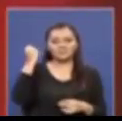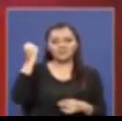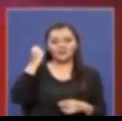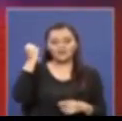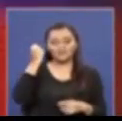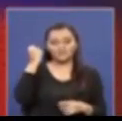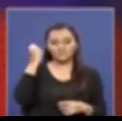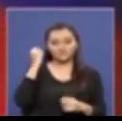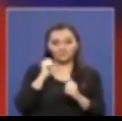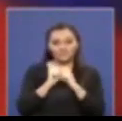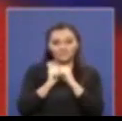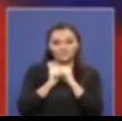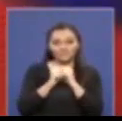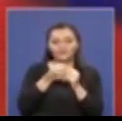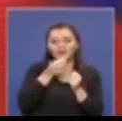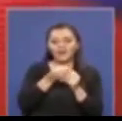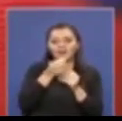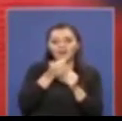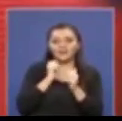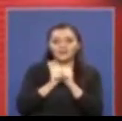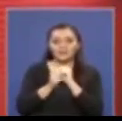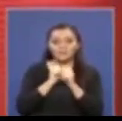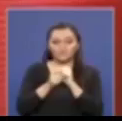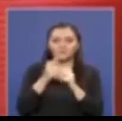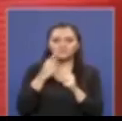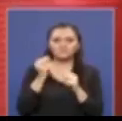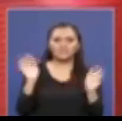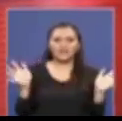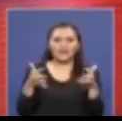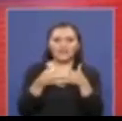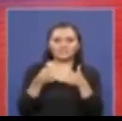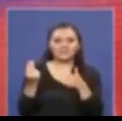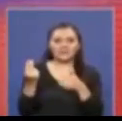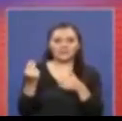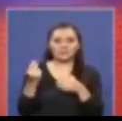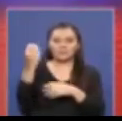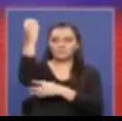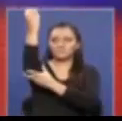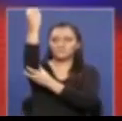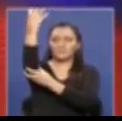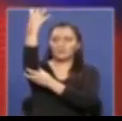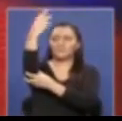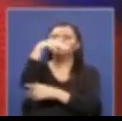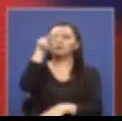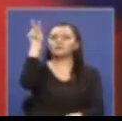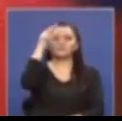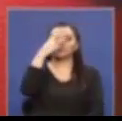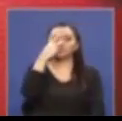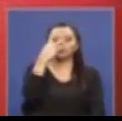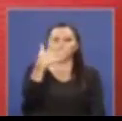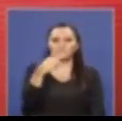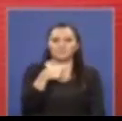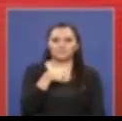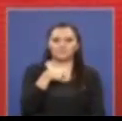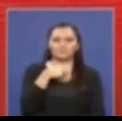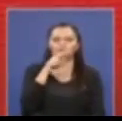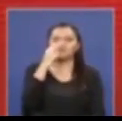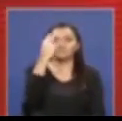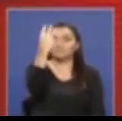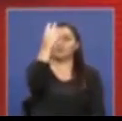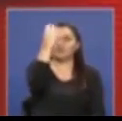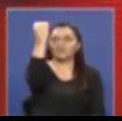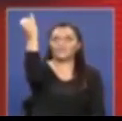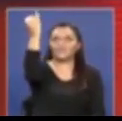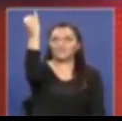jugar apurado. Entonces queremos acabar los enlaces más rápido. Aquí me han puesto un semáforo, ustedes no lo ven, está para mi lado,